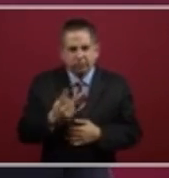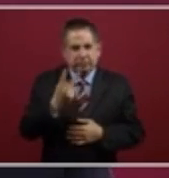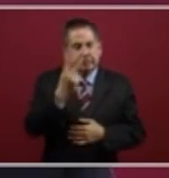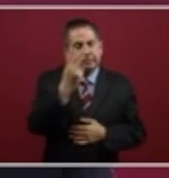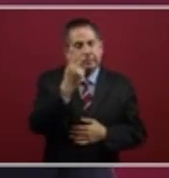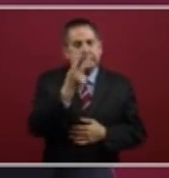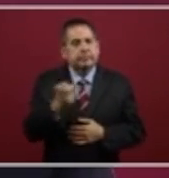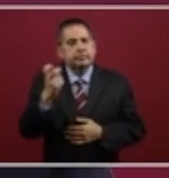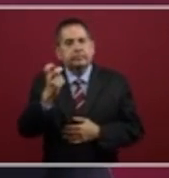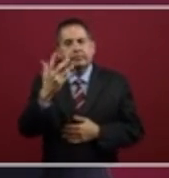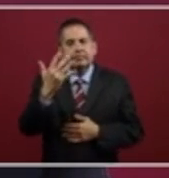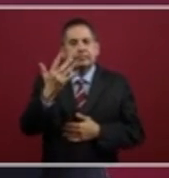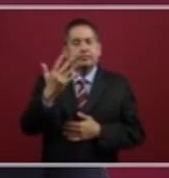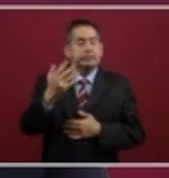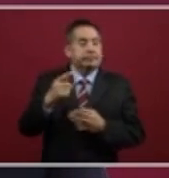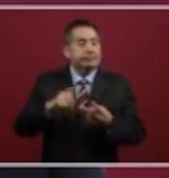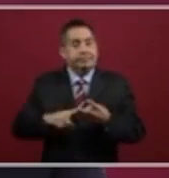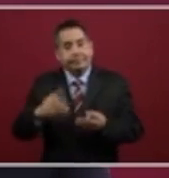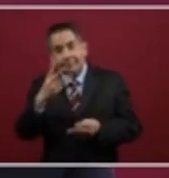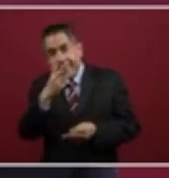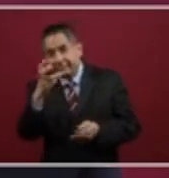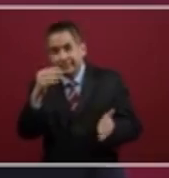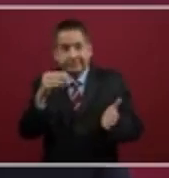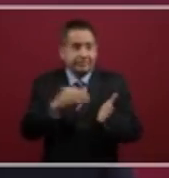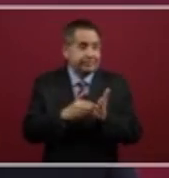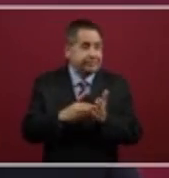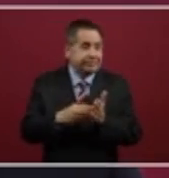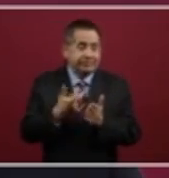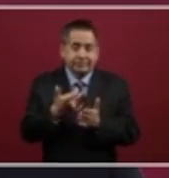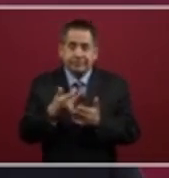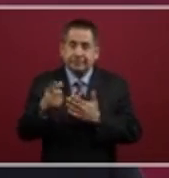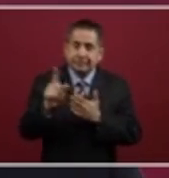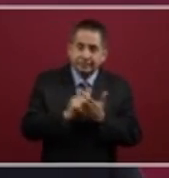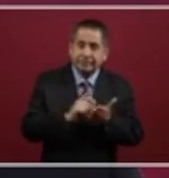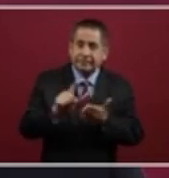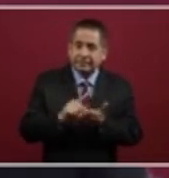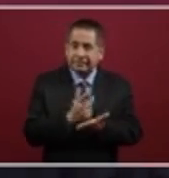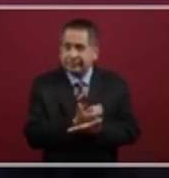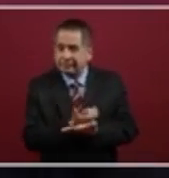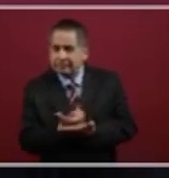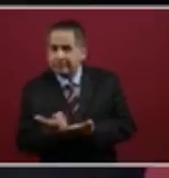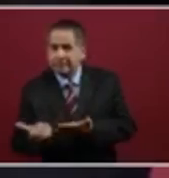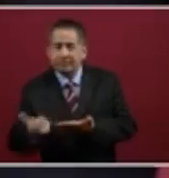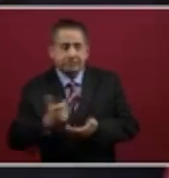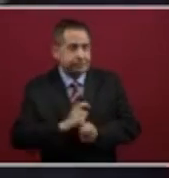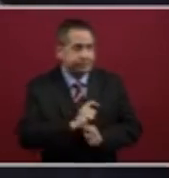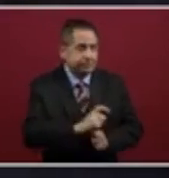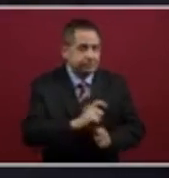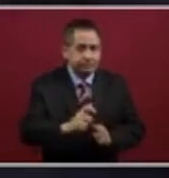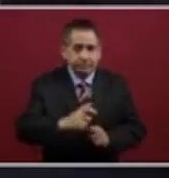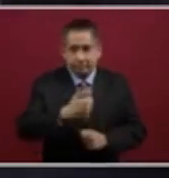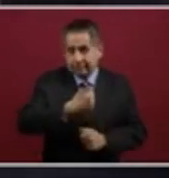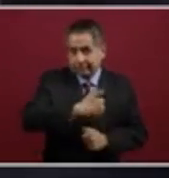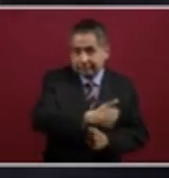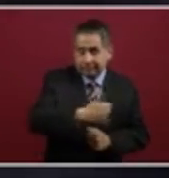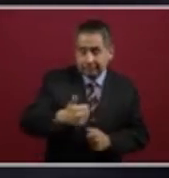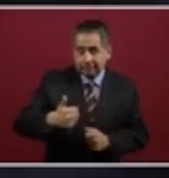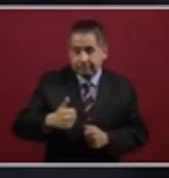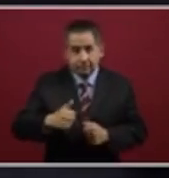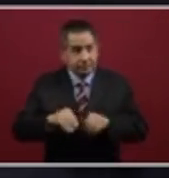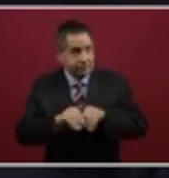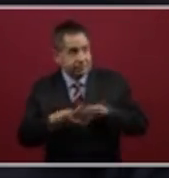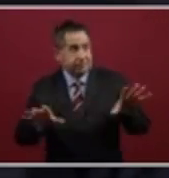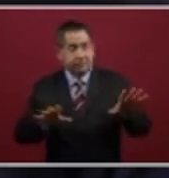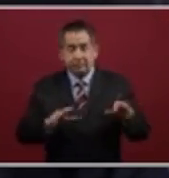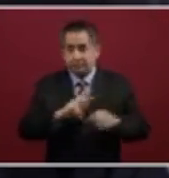250, 300 mil pesos mensuales, y esto replicado por todo el